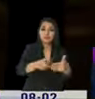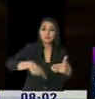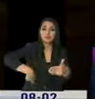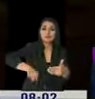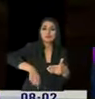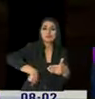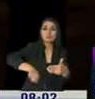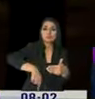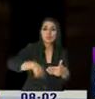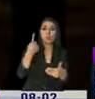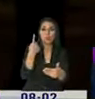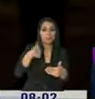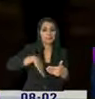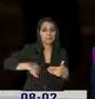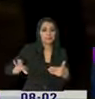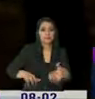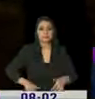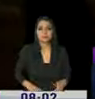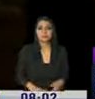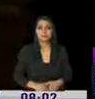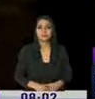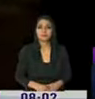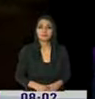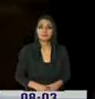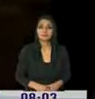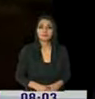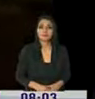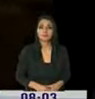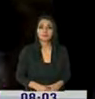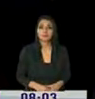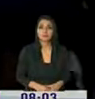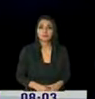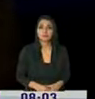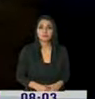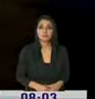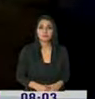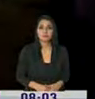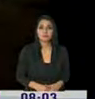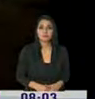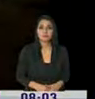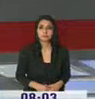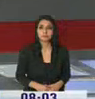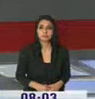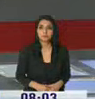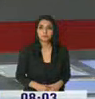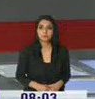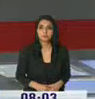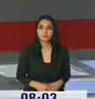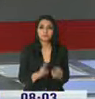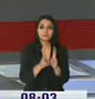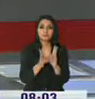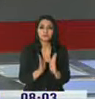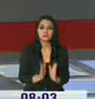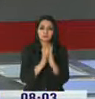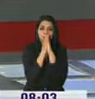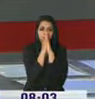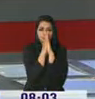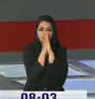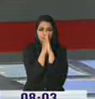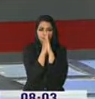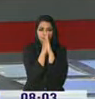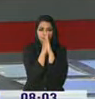cierre de un carril. Con la realización de Priscila Cadena, informó Carolina Cuenca. Vecinos queridos, por Dios, no